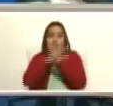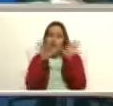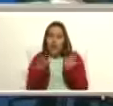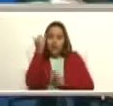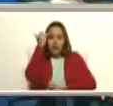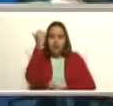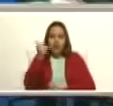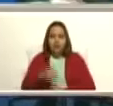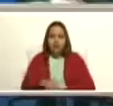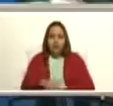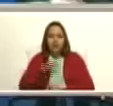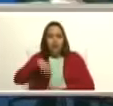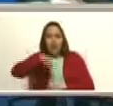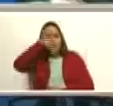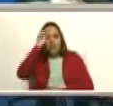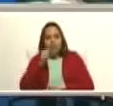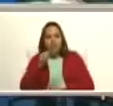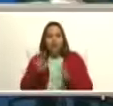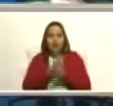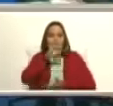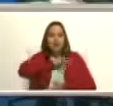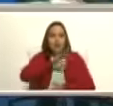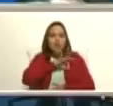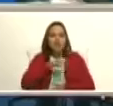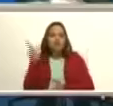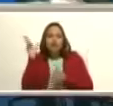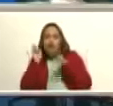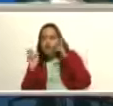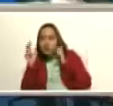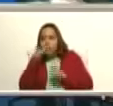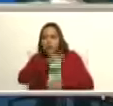pragmáticos para entender a la sociedad, para oír a la sociedad.